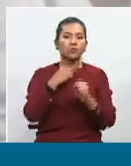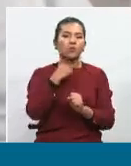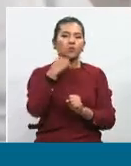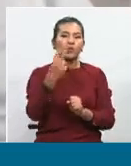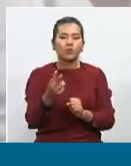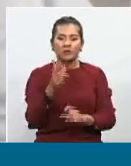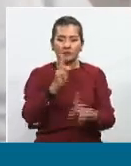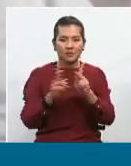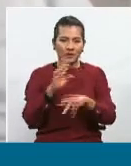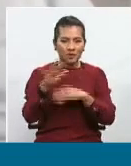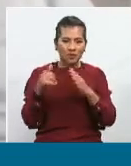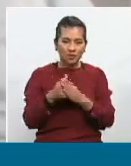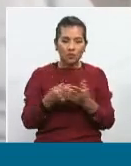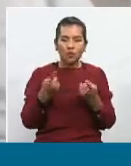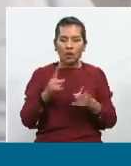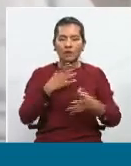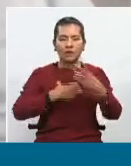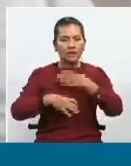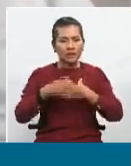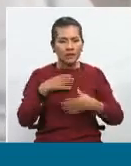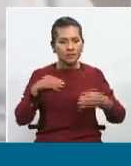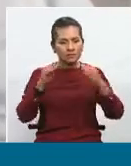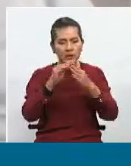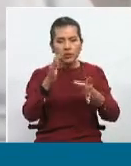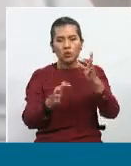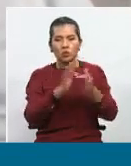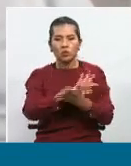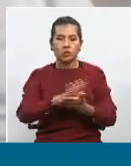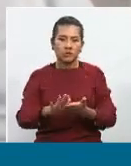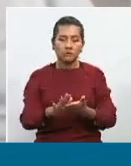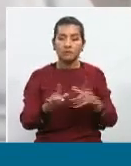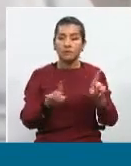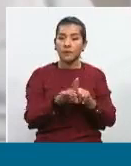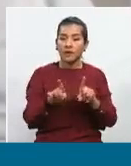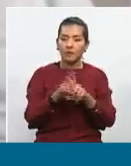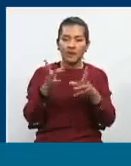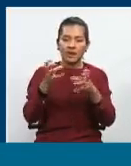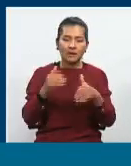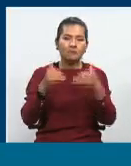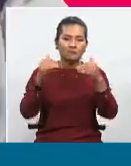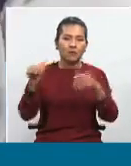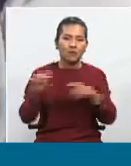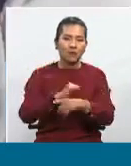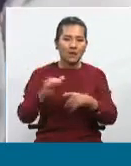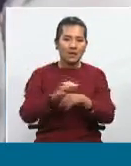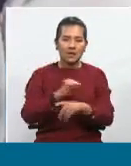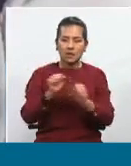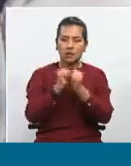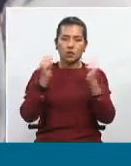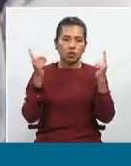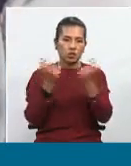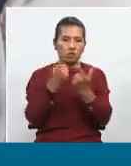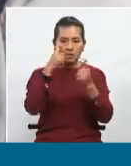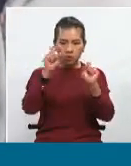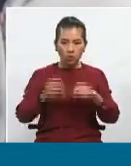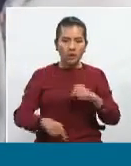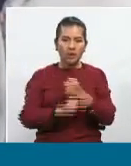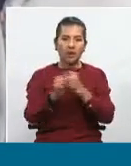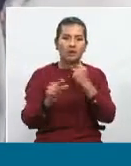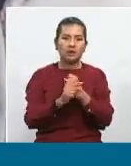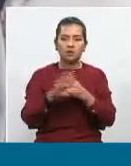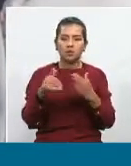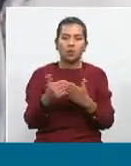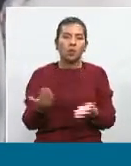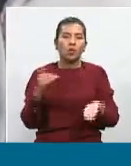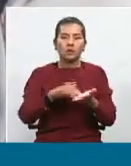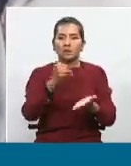esa tan anhelada justicia y de que existan las suficientes prácticas sociales para poder garantizar que no se vuelvan a repetir